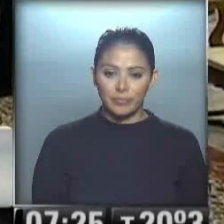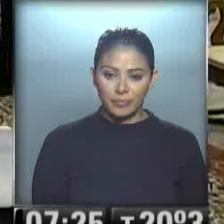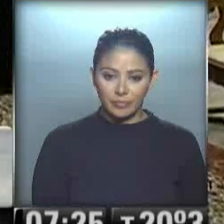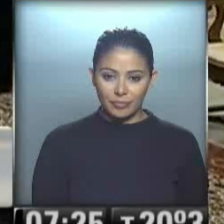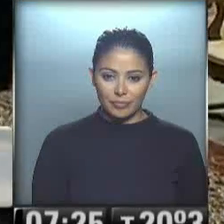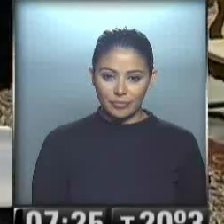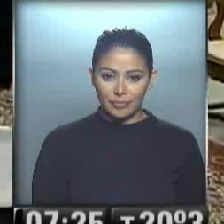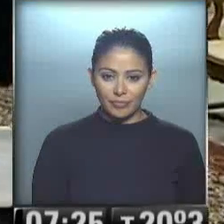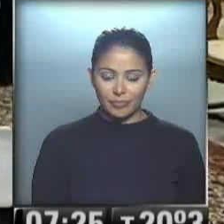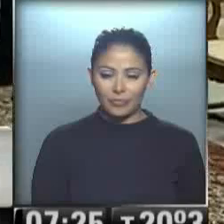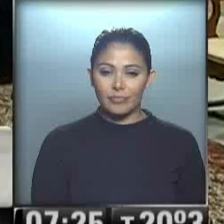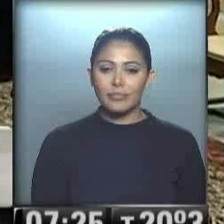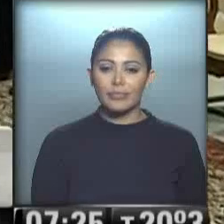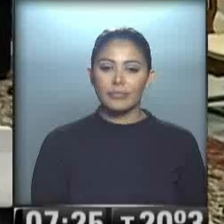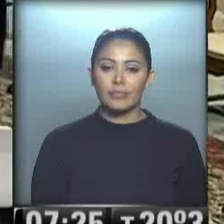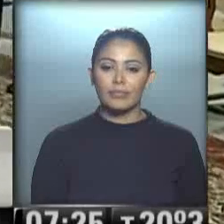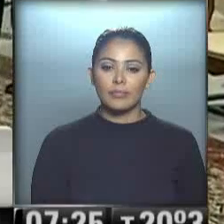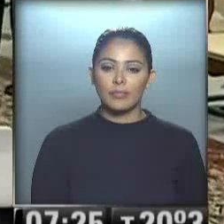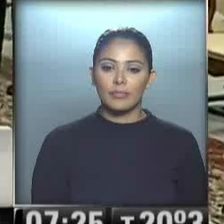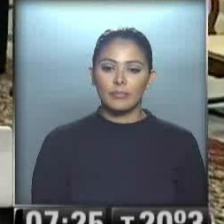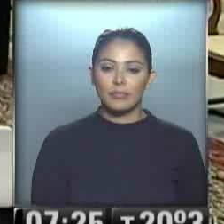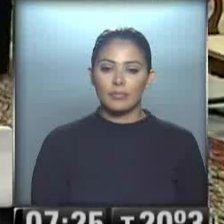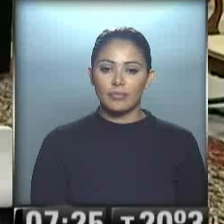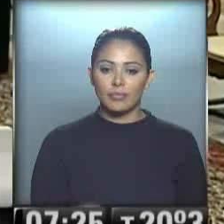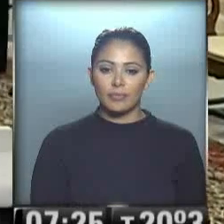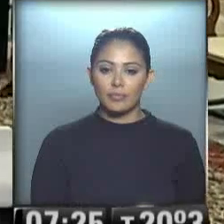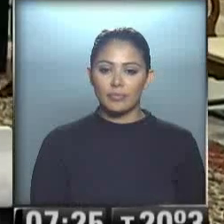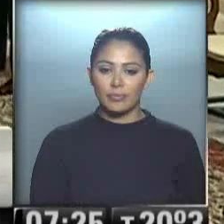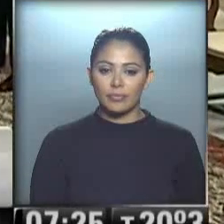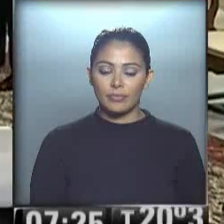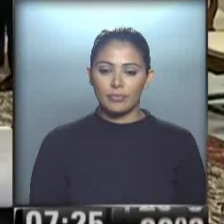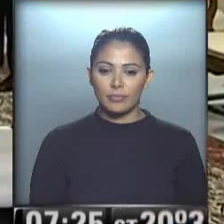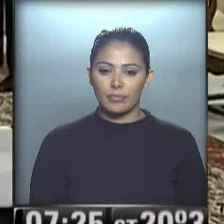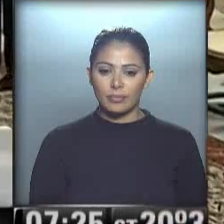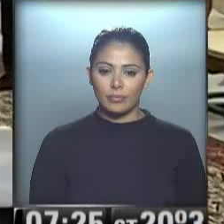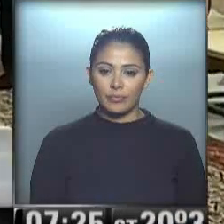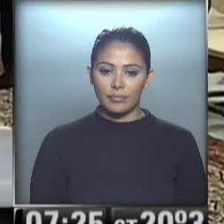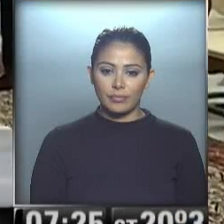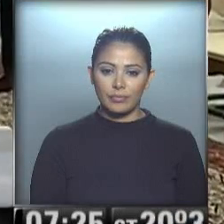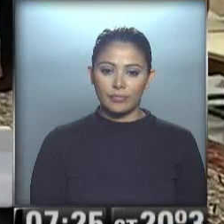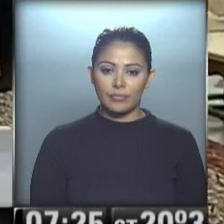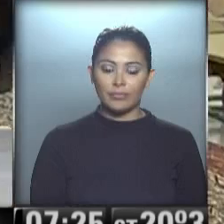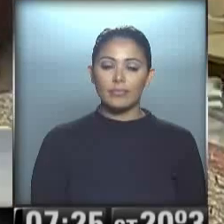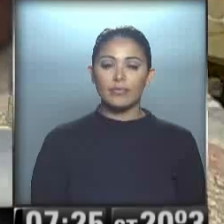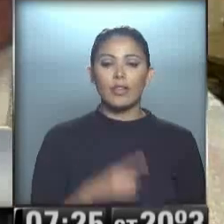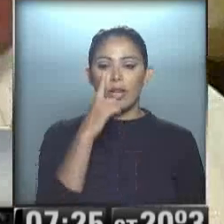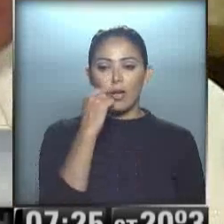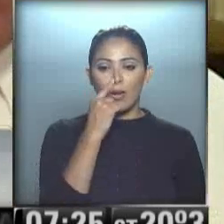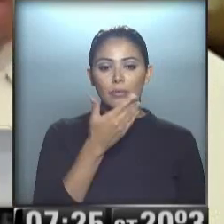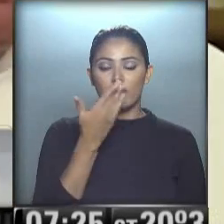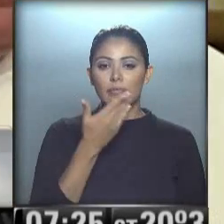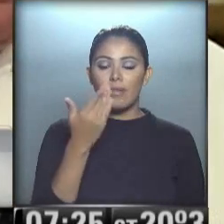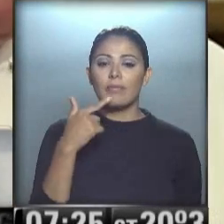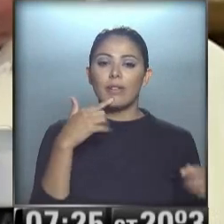distendido questo dii tra IL santo padre presidente Dei d'america or